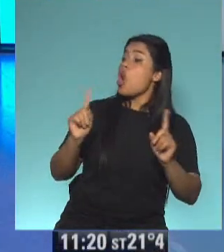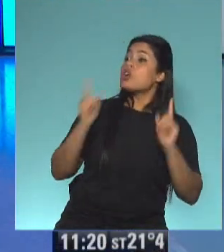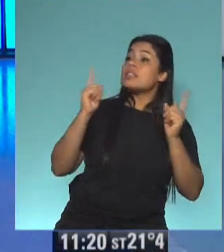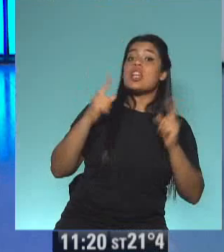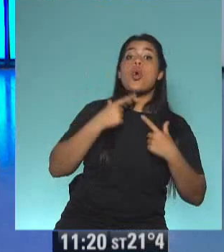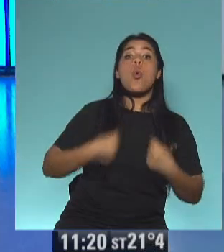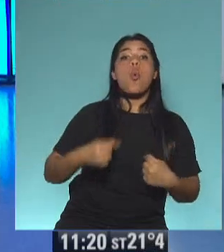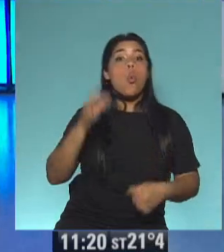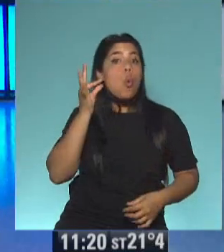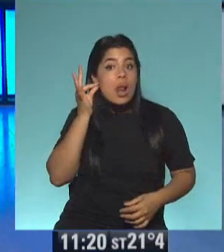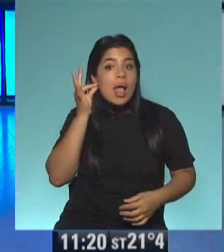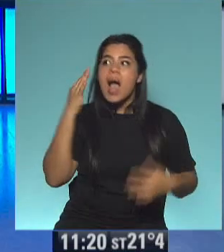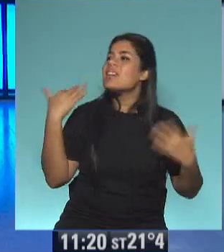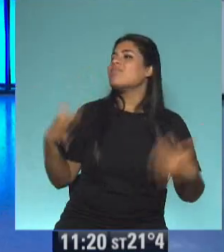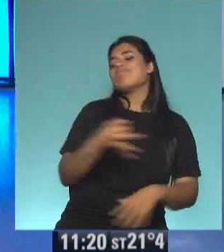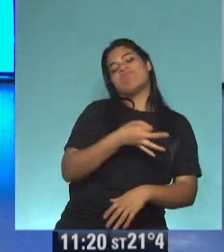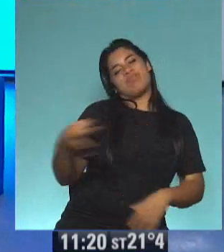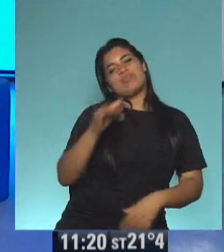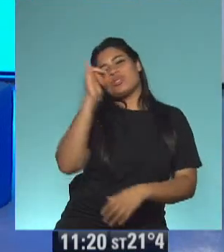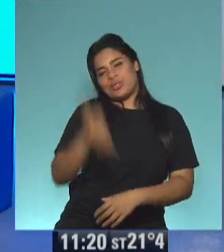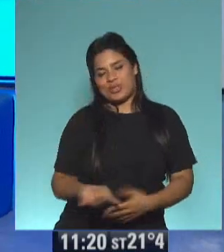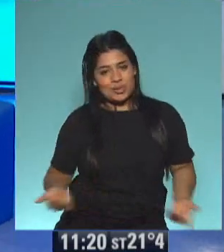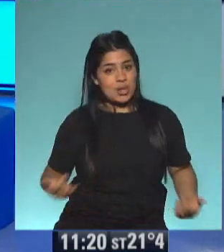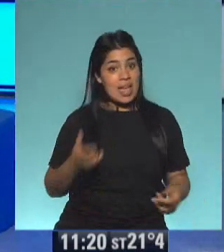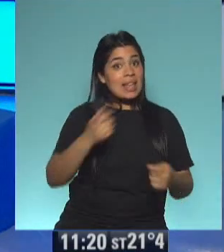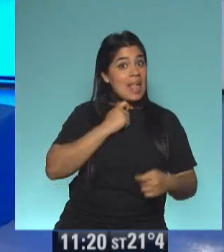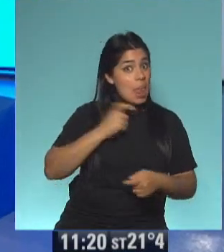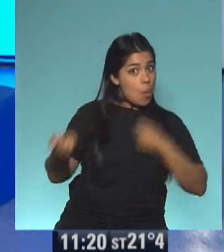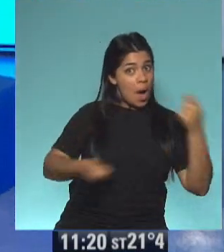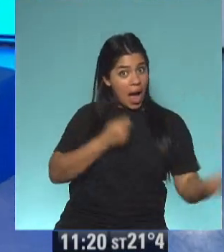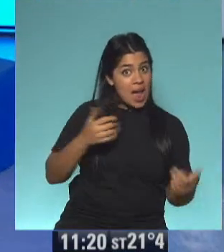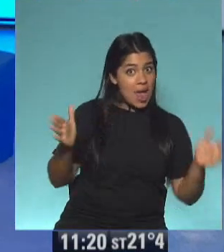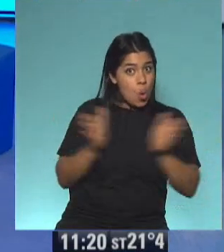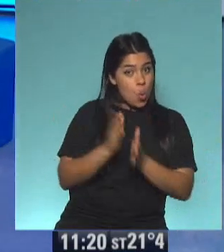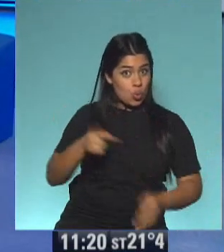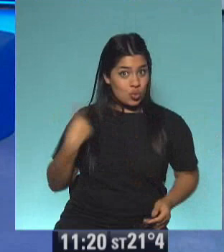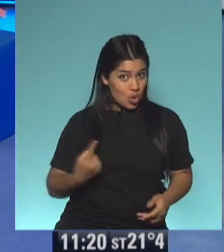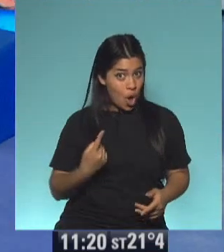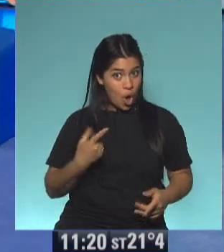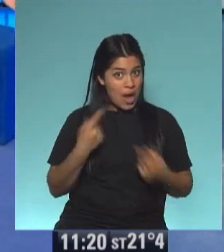Estamos en la seño Julia. ¡La ¡claro! seño Julia! ¡Claro que sí! Bien, ¿te animás a bailar con nosotros el tema de la seño Julia?